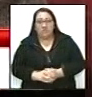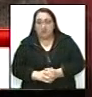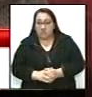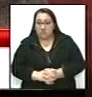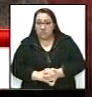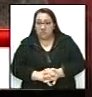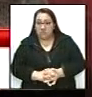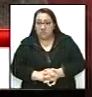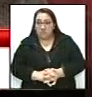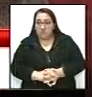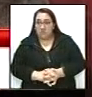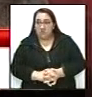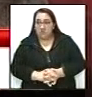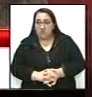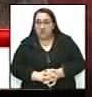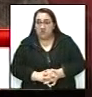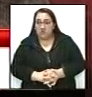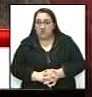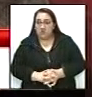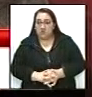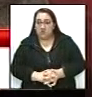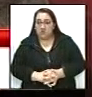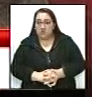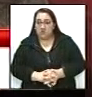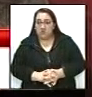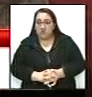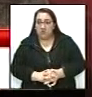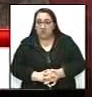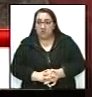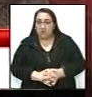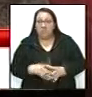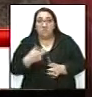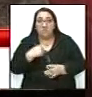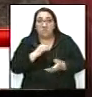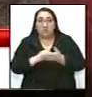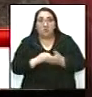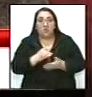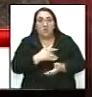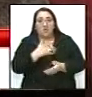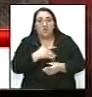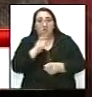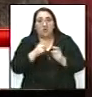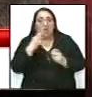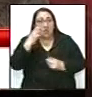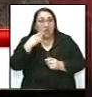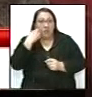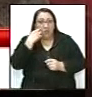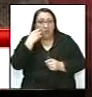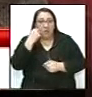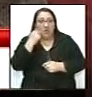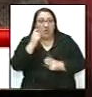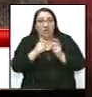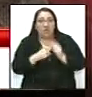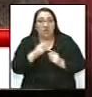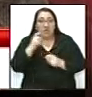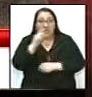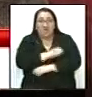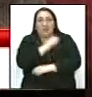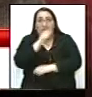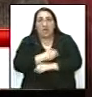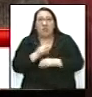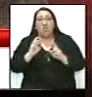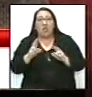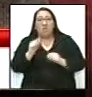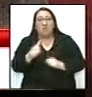nosotros la recusamos desde plano. Estamos tomando como referencia el sentir de la gente de Puno, la gente de Tacna, y también ojalá